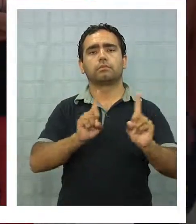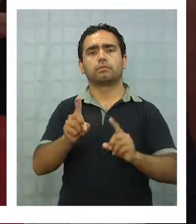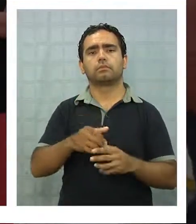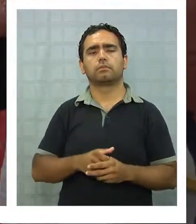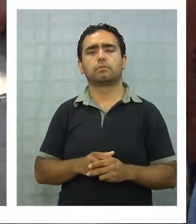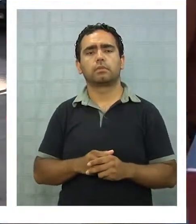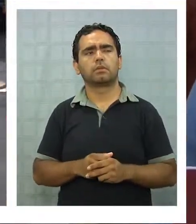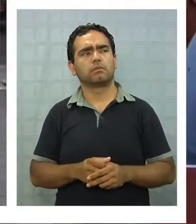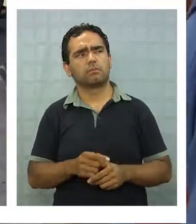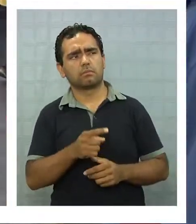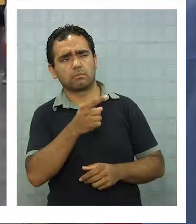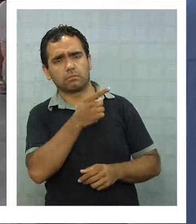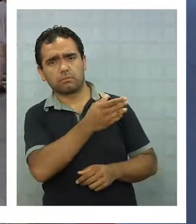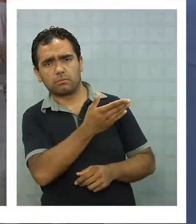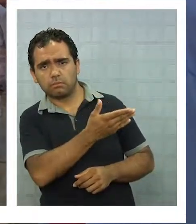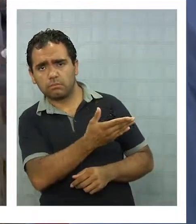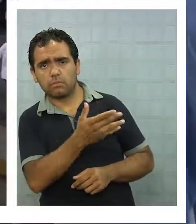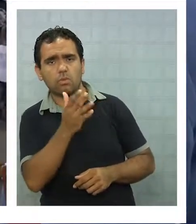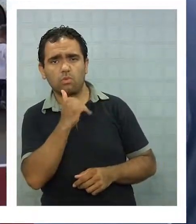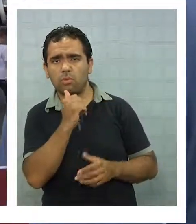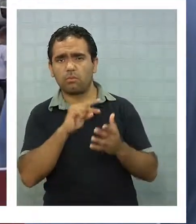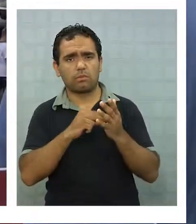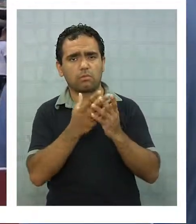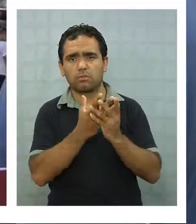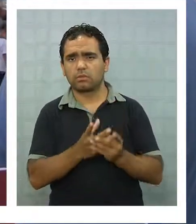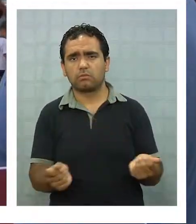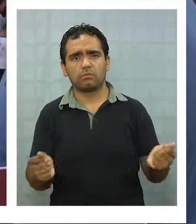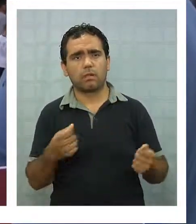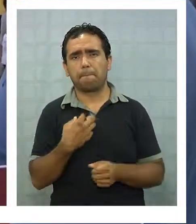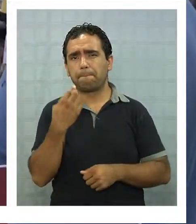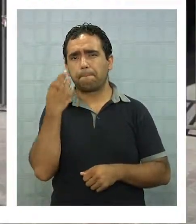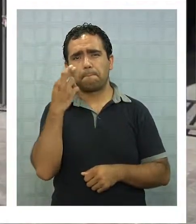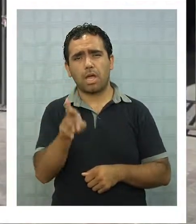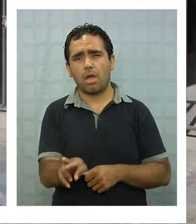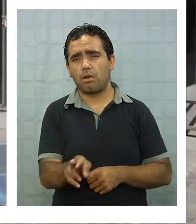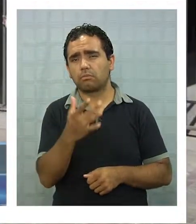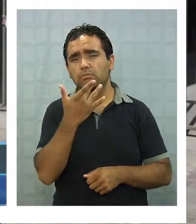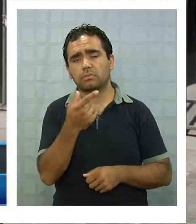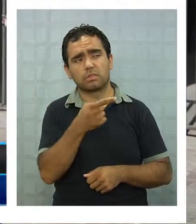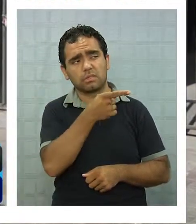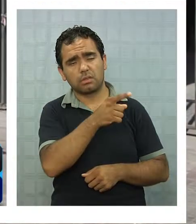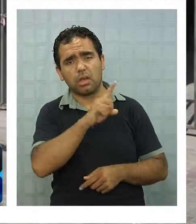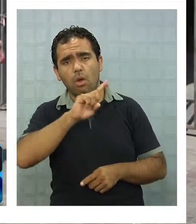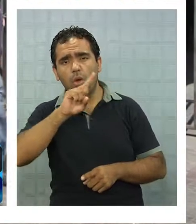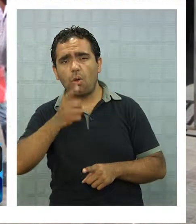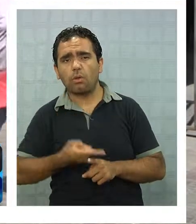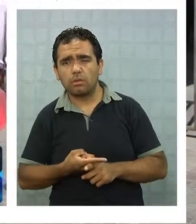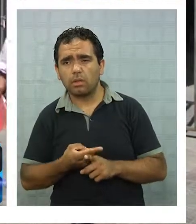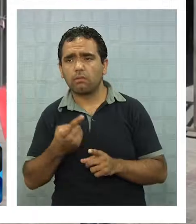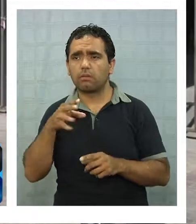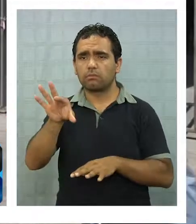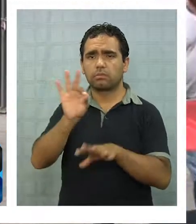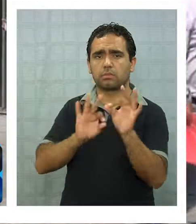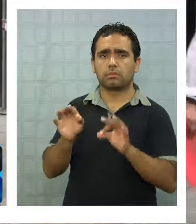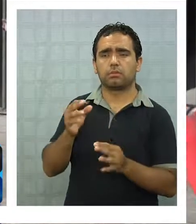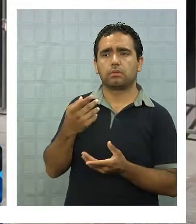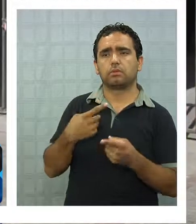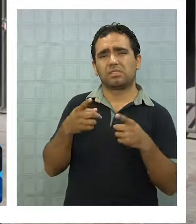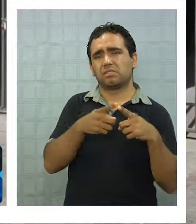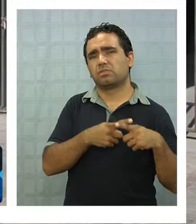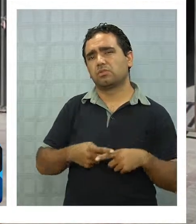Señora Mariana, la Seremi, no le dio ni una solución, lo dejó peor, porque ella va hacer otra selección perjudicando